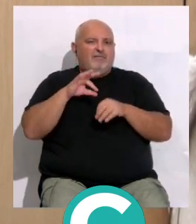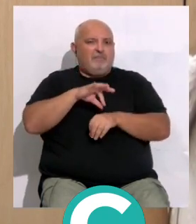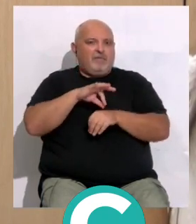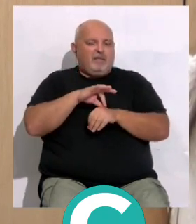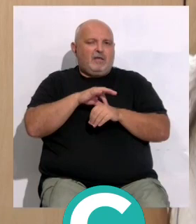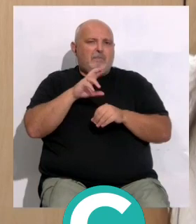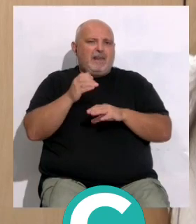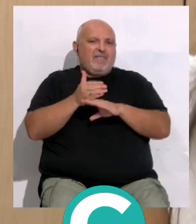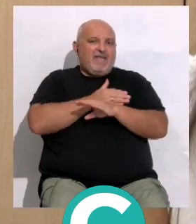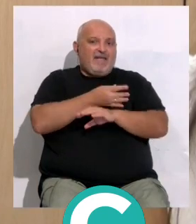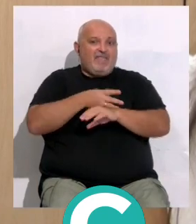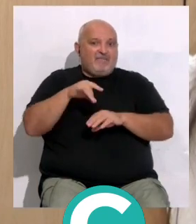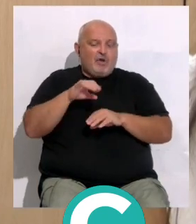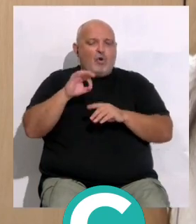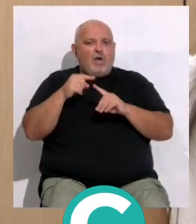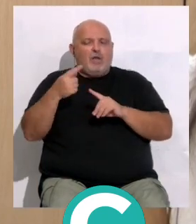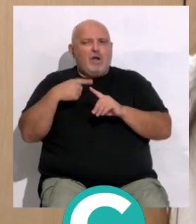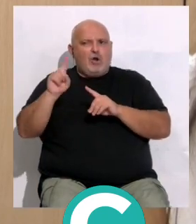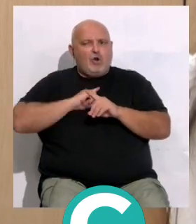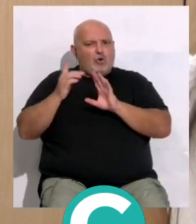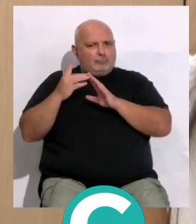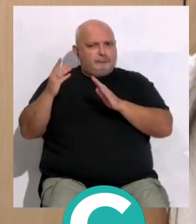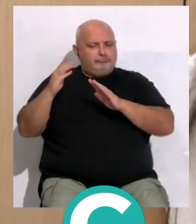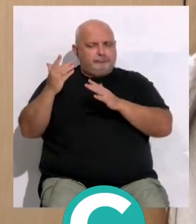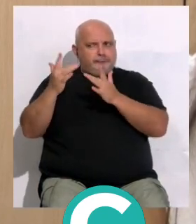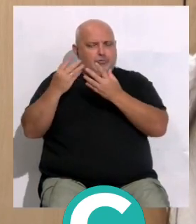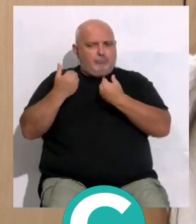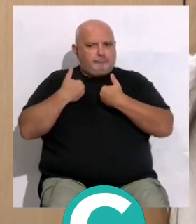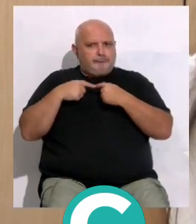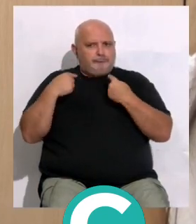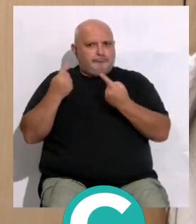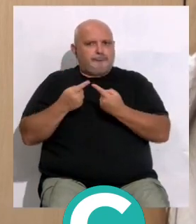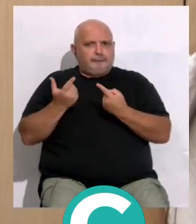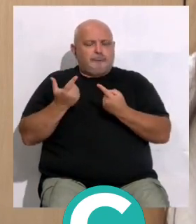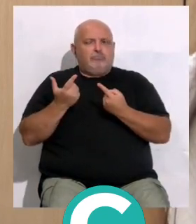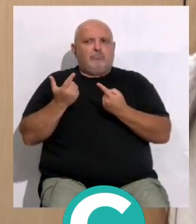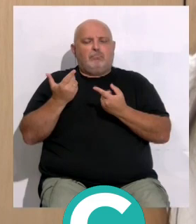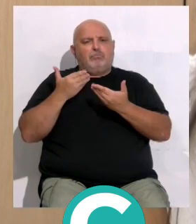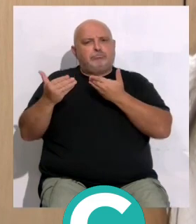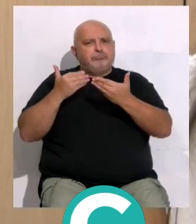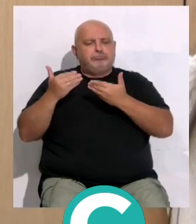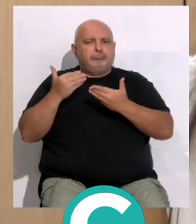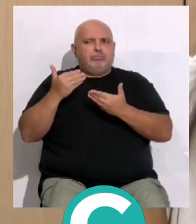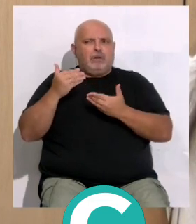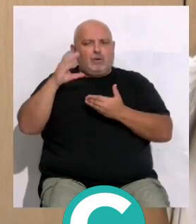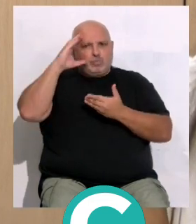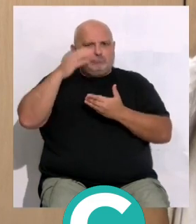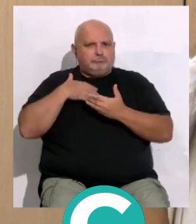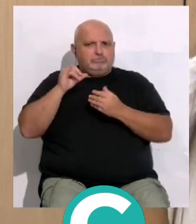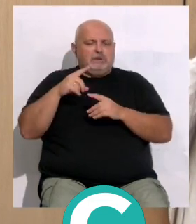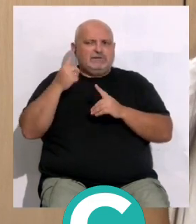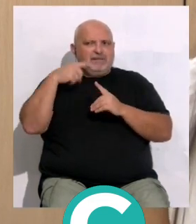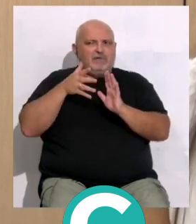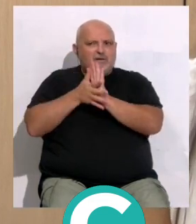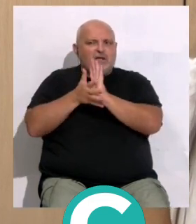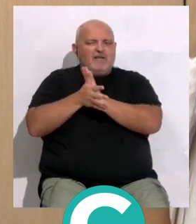enfermedad, prediabetes o diabetes, que se ponga en contacto con nosotros, que quieras o no, pues por lo menos tenemos ya una conversación, ellos entienden, salen de aquí sabiendo